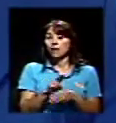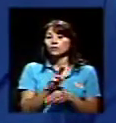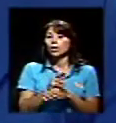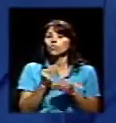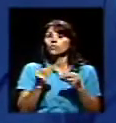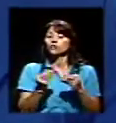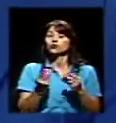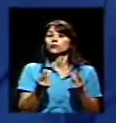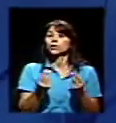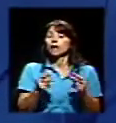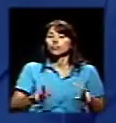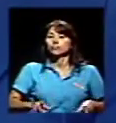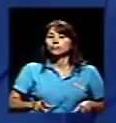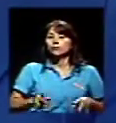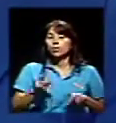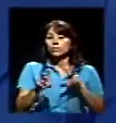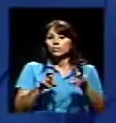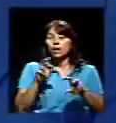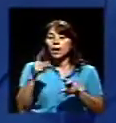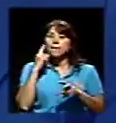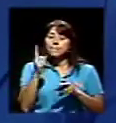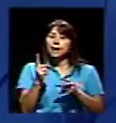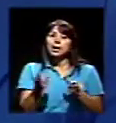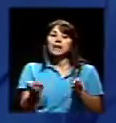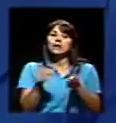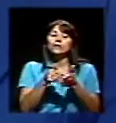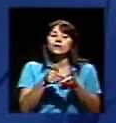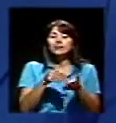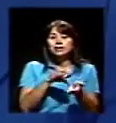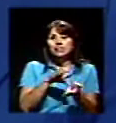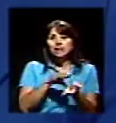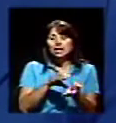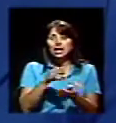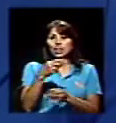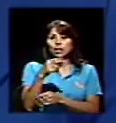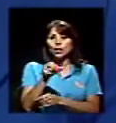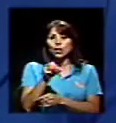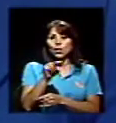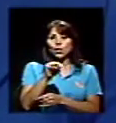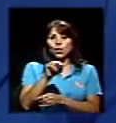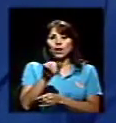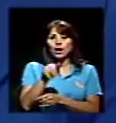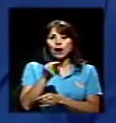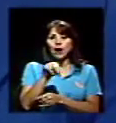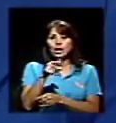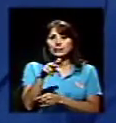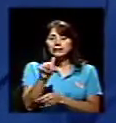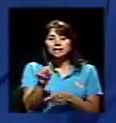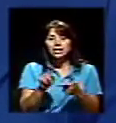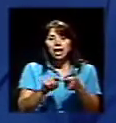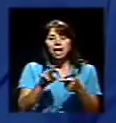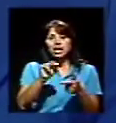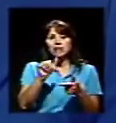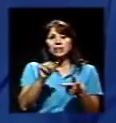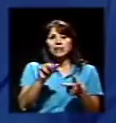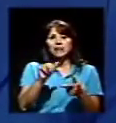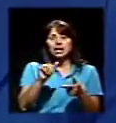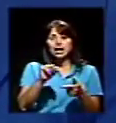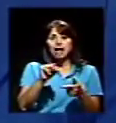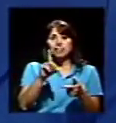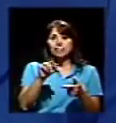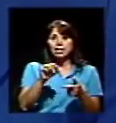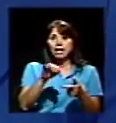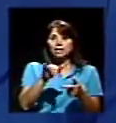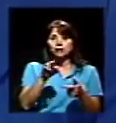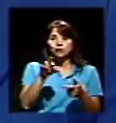recuperación de la infraestructura en la clínica de Ojancha, Nandayure, está Paso Tempisque, varios